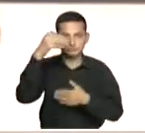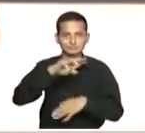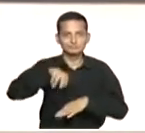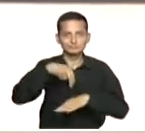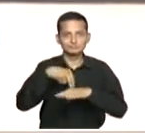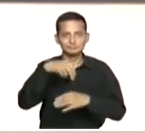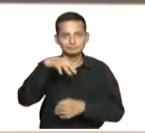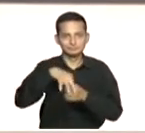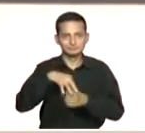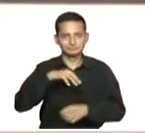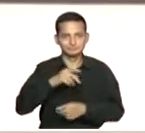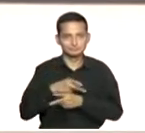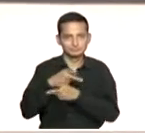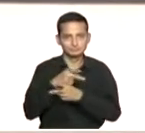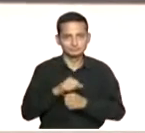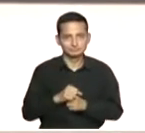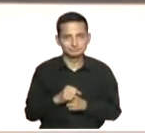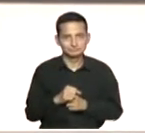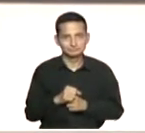Nacional Electoral.